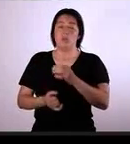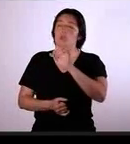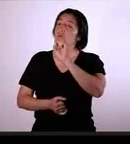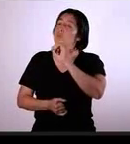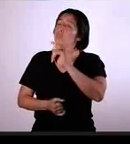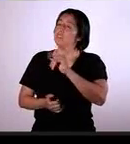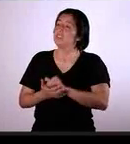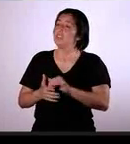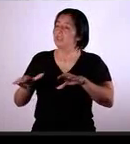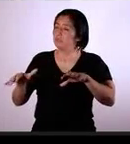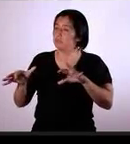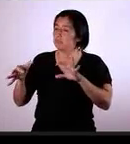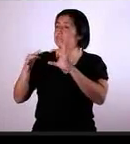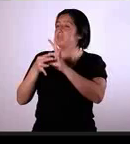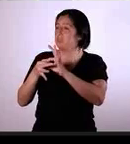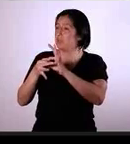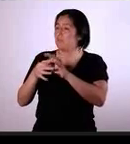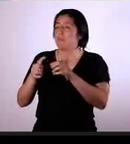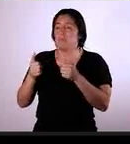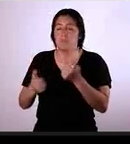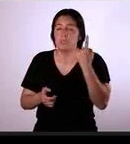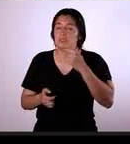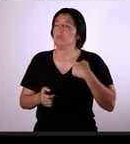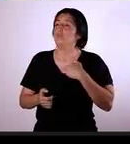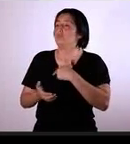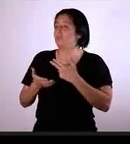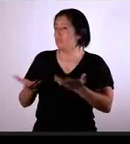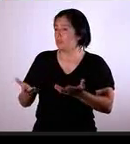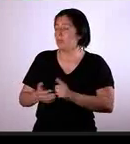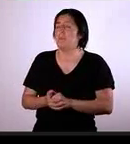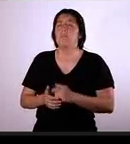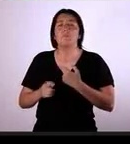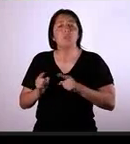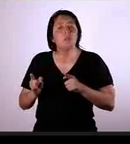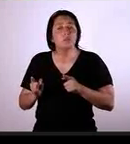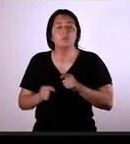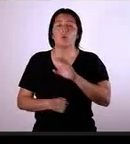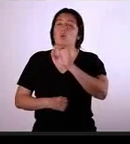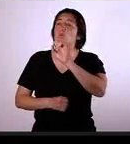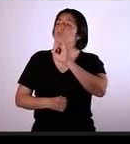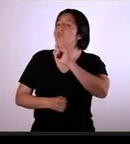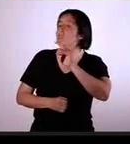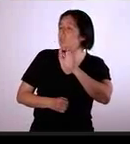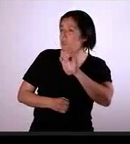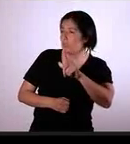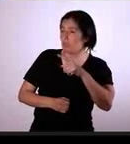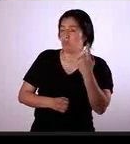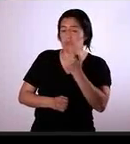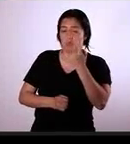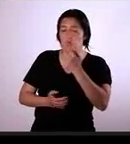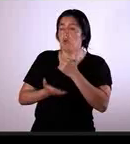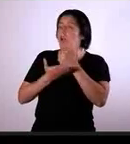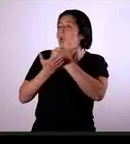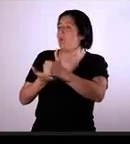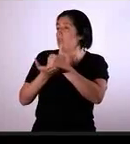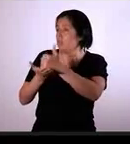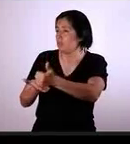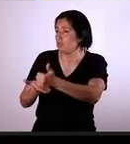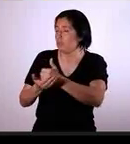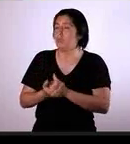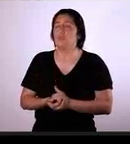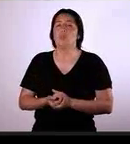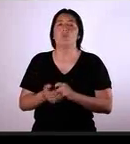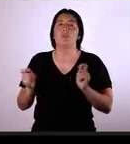Locitel es un aliado estratégico para nosotros. Pero Locitel no solamente colaboró con